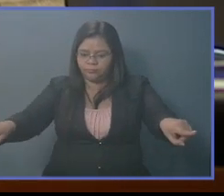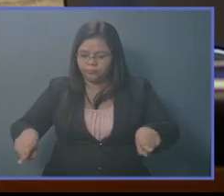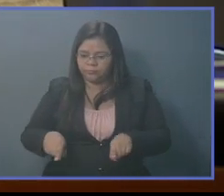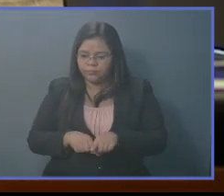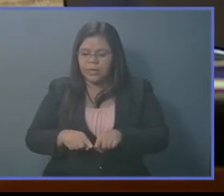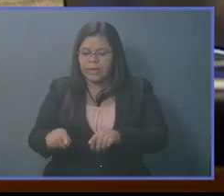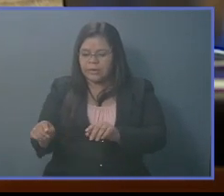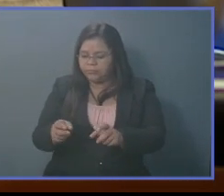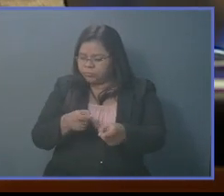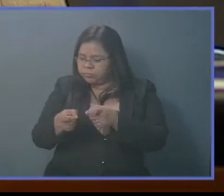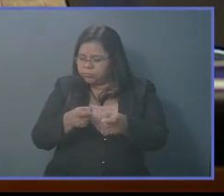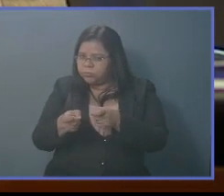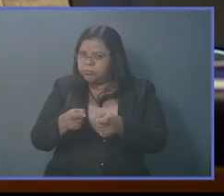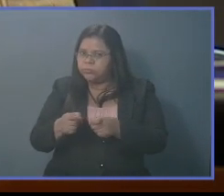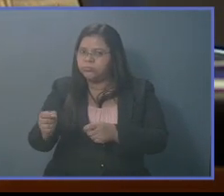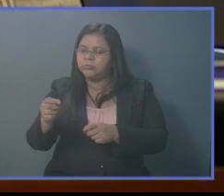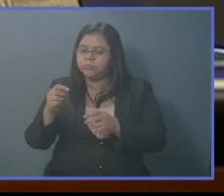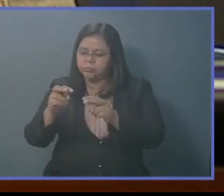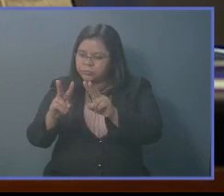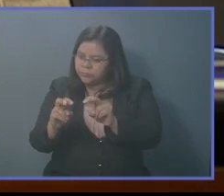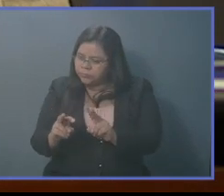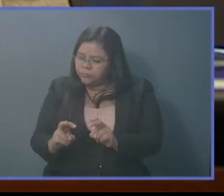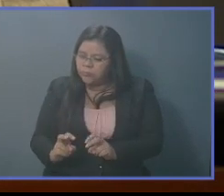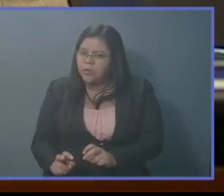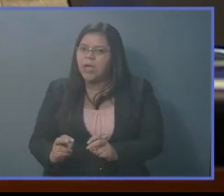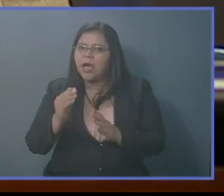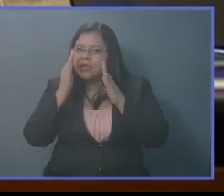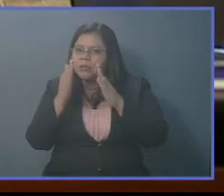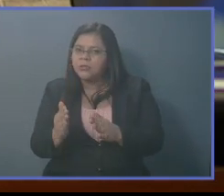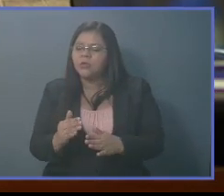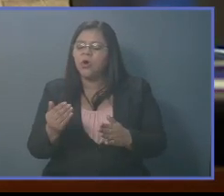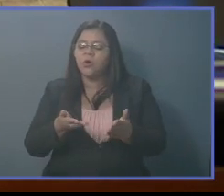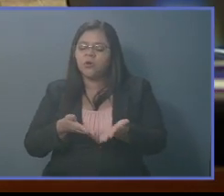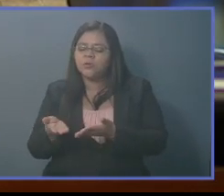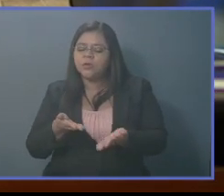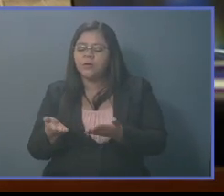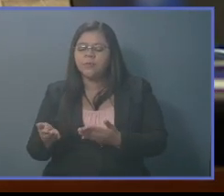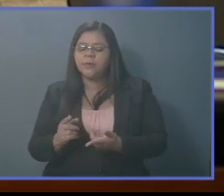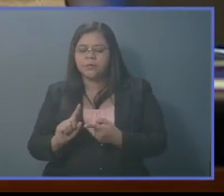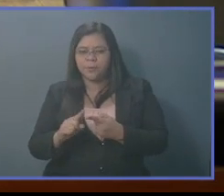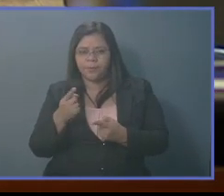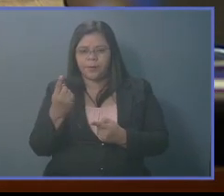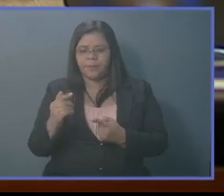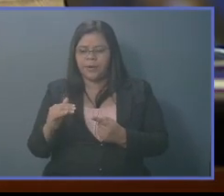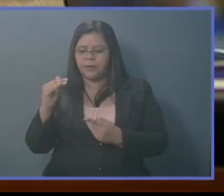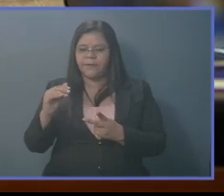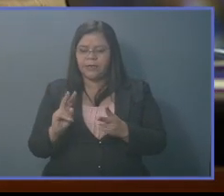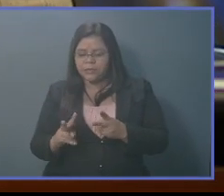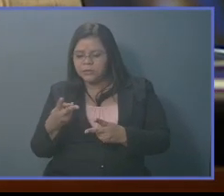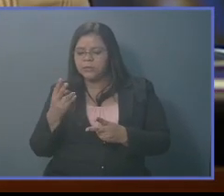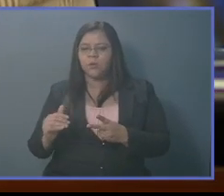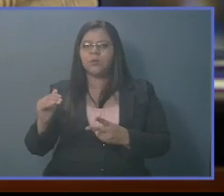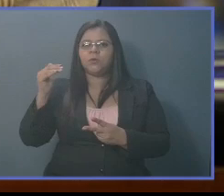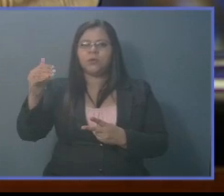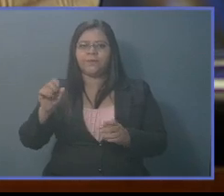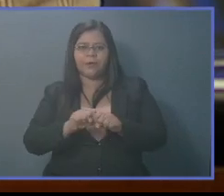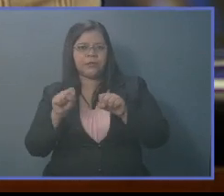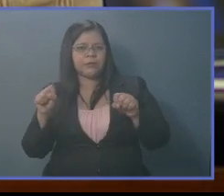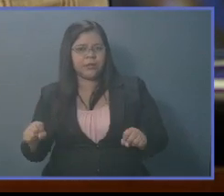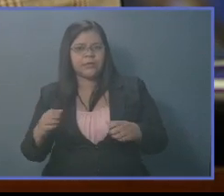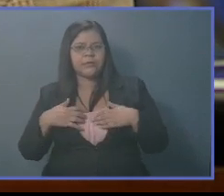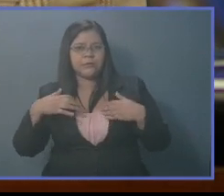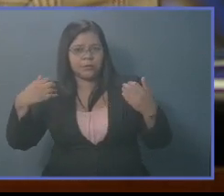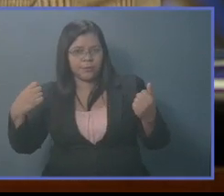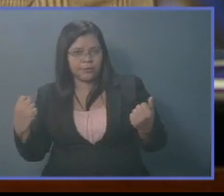de vigilancia epidémica y de atención preventiva y curativa que brindan los servicios primero y segundo nivel de atención del Sistema Integrado de Salud en sus respectivas